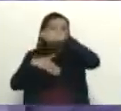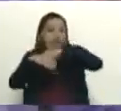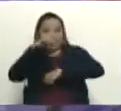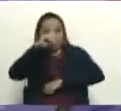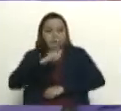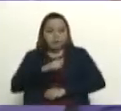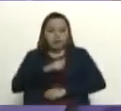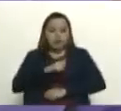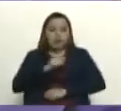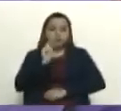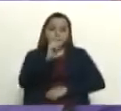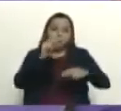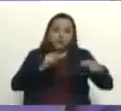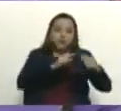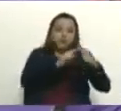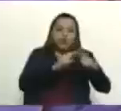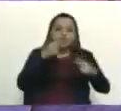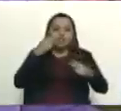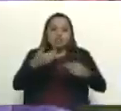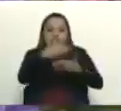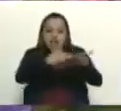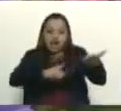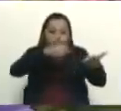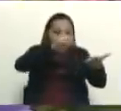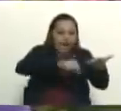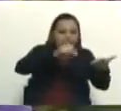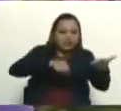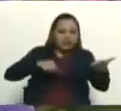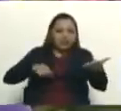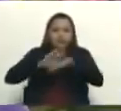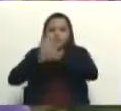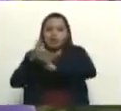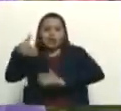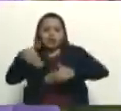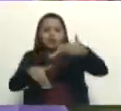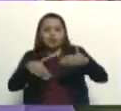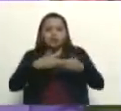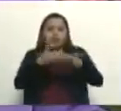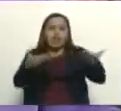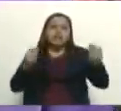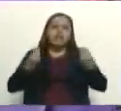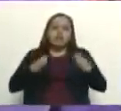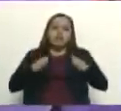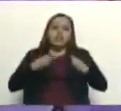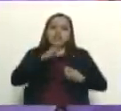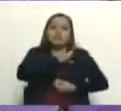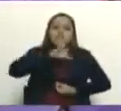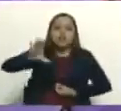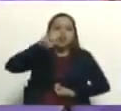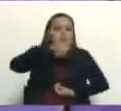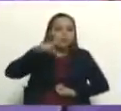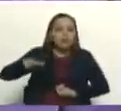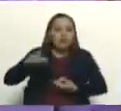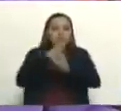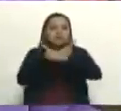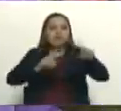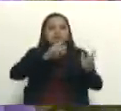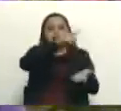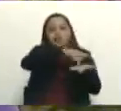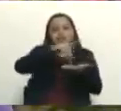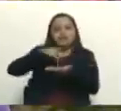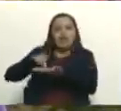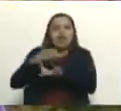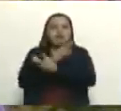acta matavoto, dando vida realmente a la soberanía popular, a la democracia participativa,